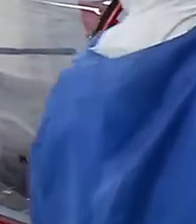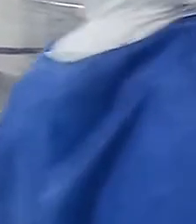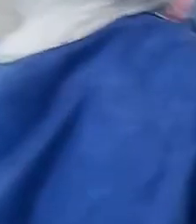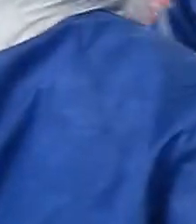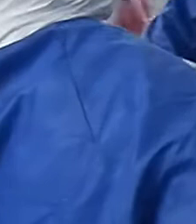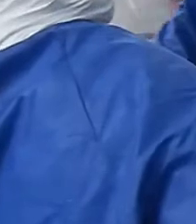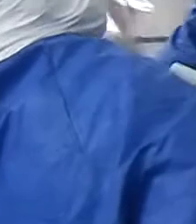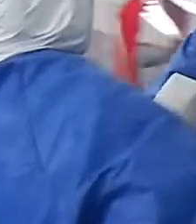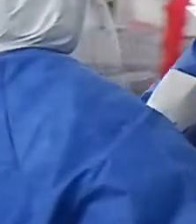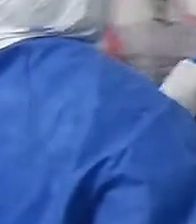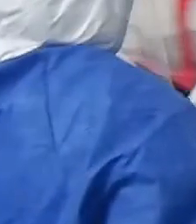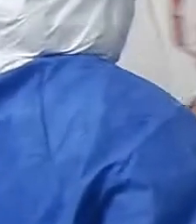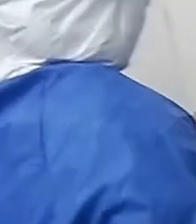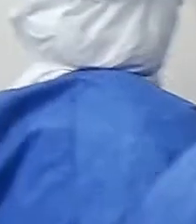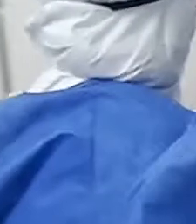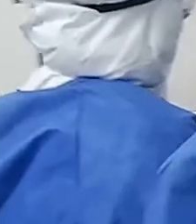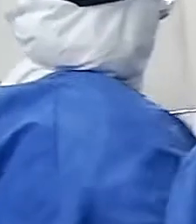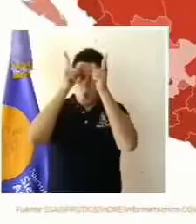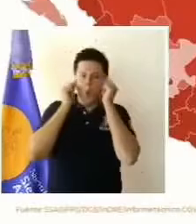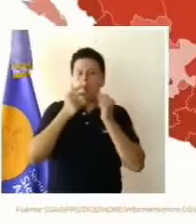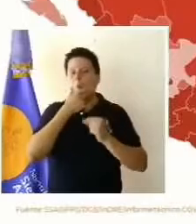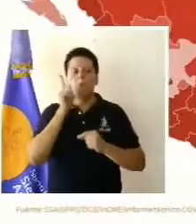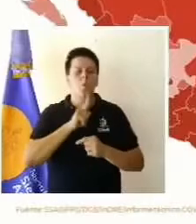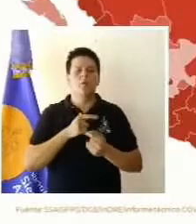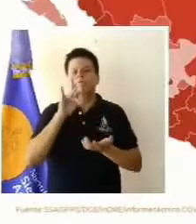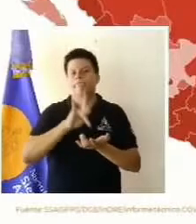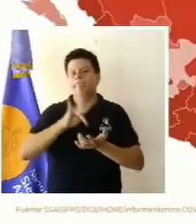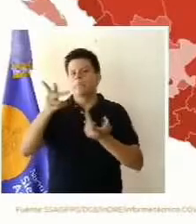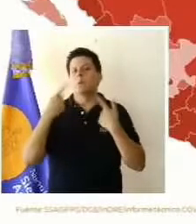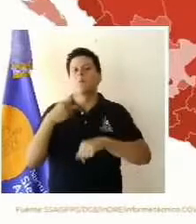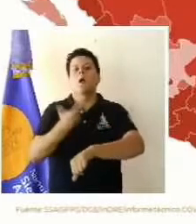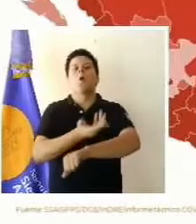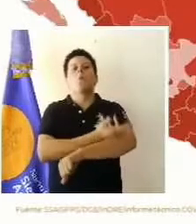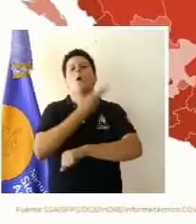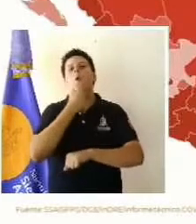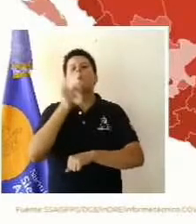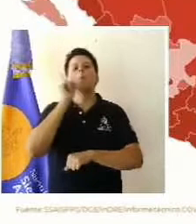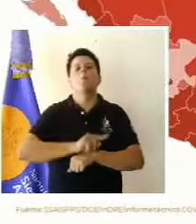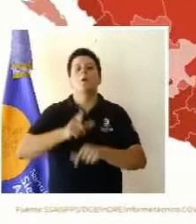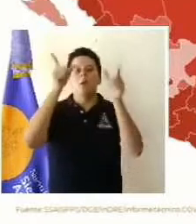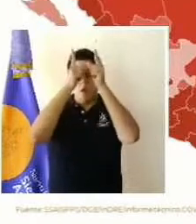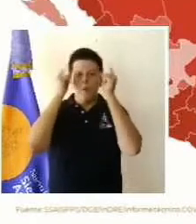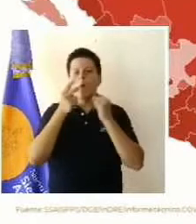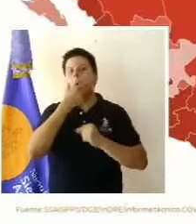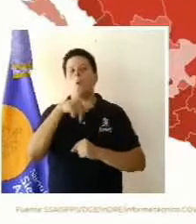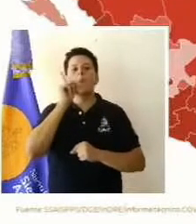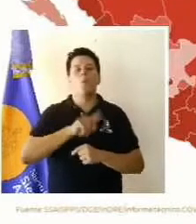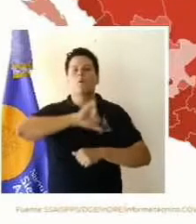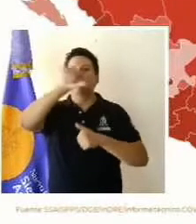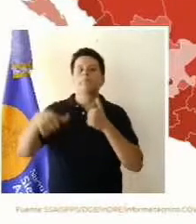capacitado, pero ellos también están en riesgo. A todos mis compañeros médicos, médicas, enfermeras, enfermeros,